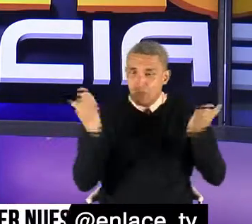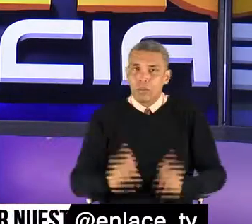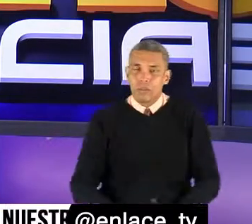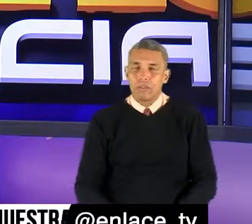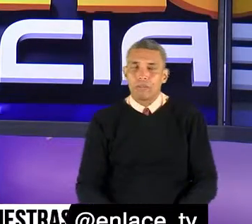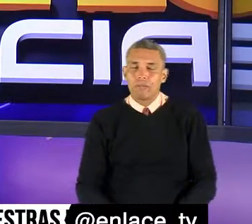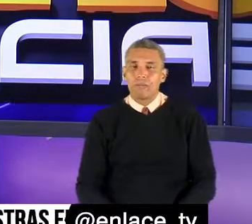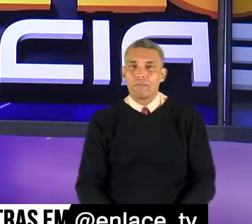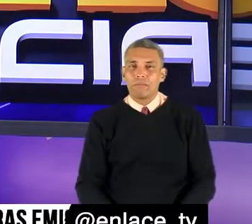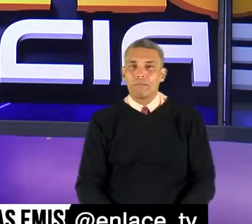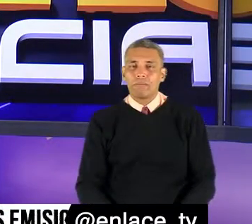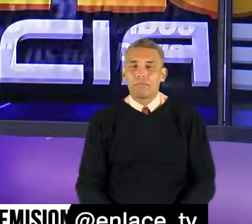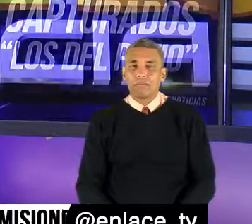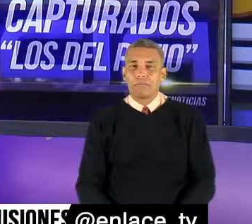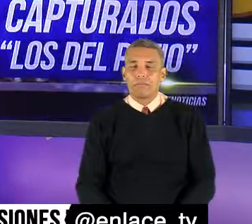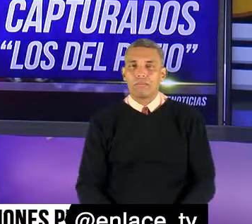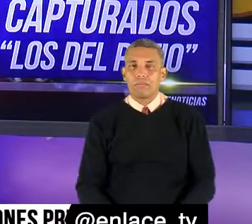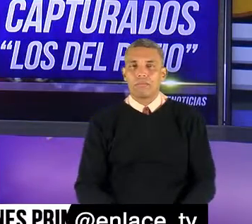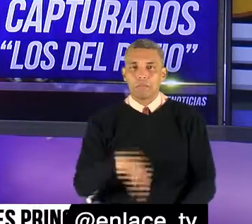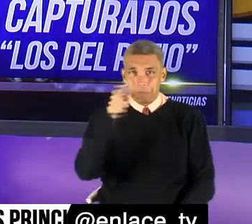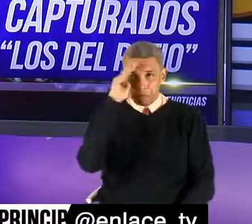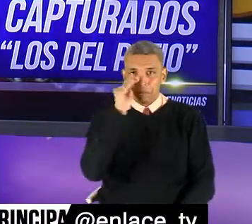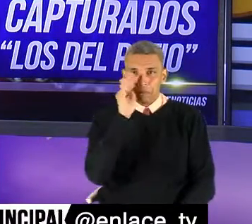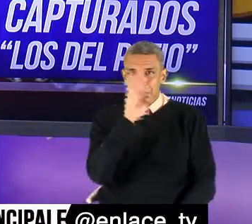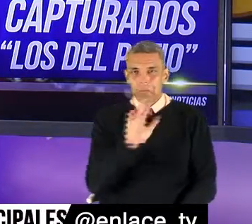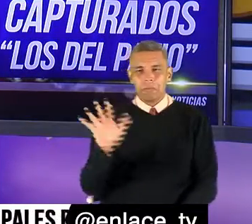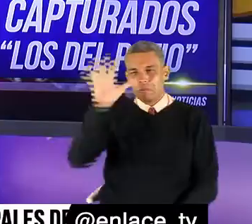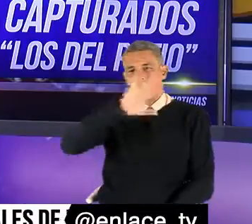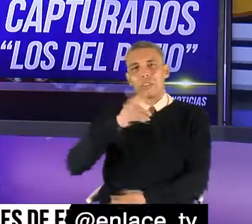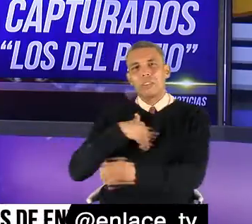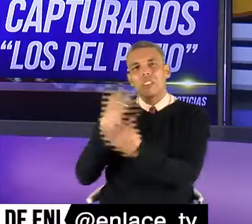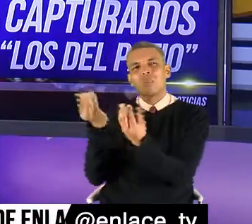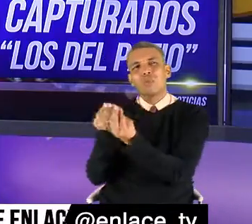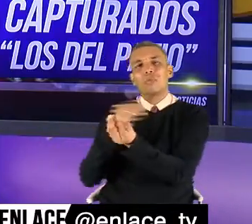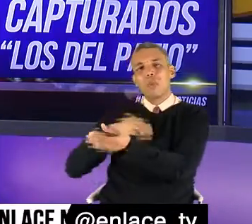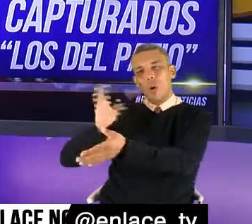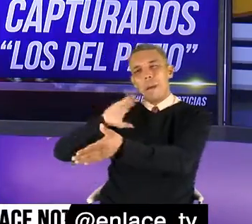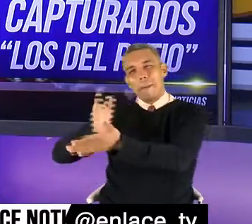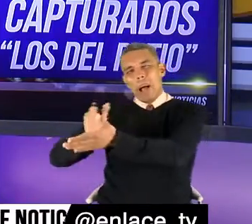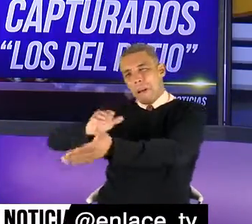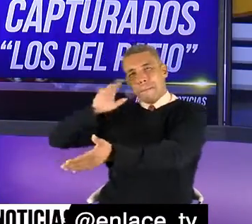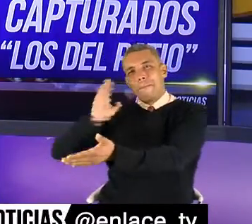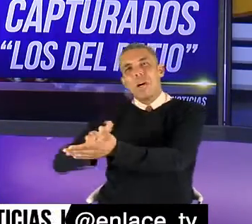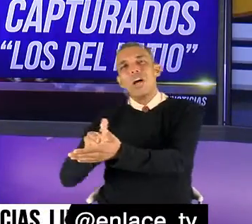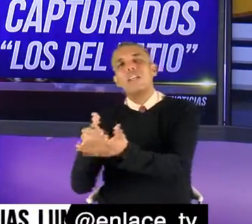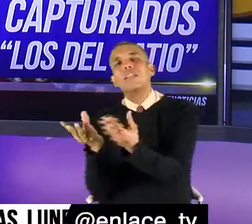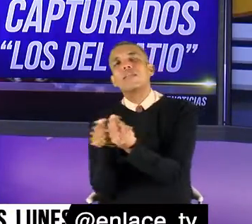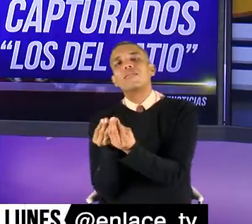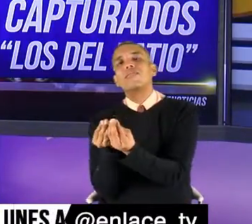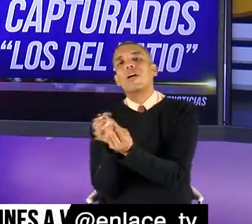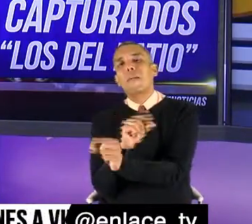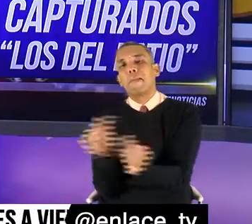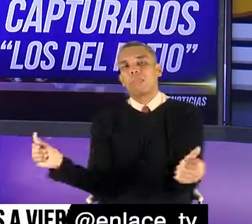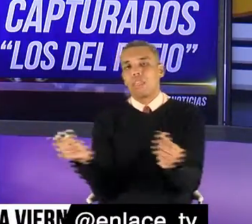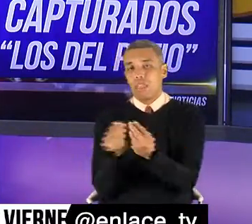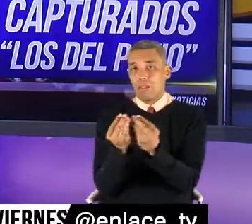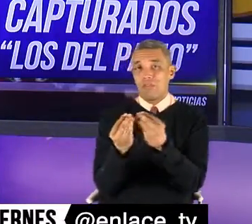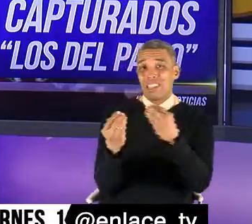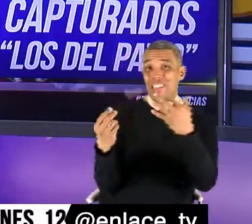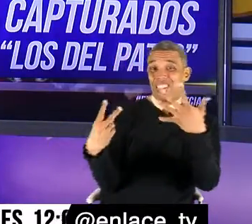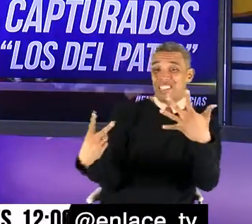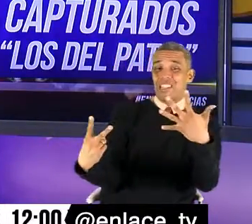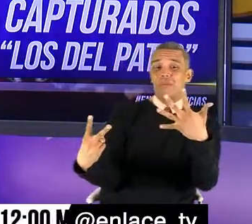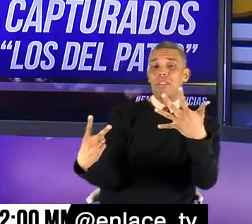Policía Nacional desarticuló banda denominada Los Patios, integrada por 7 personas, de ellas 4 son mujeres. El